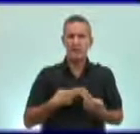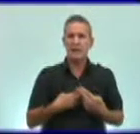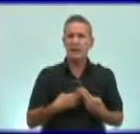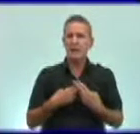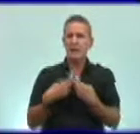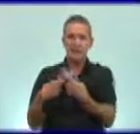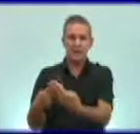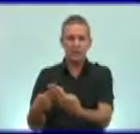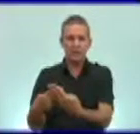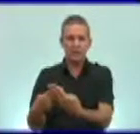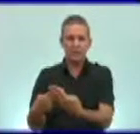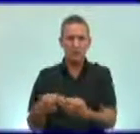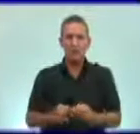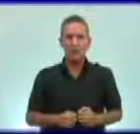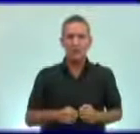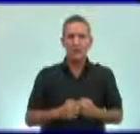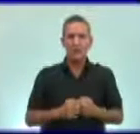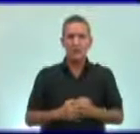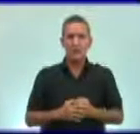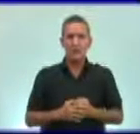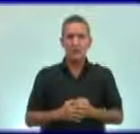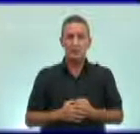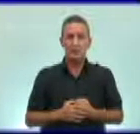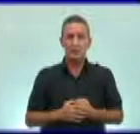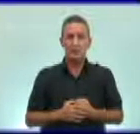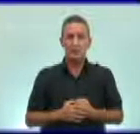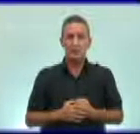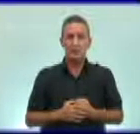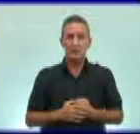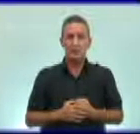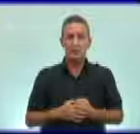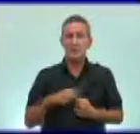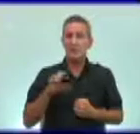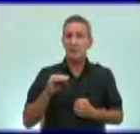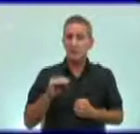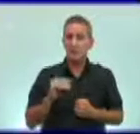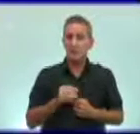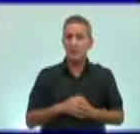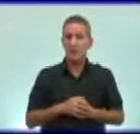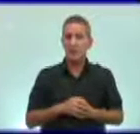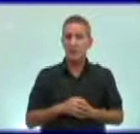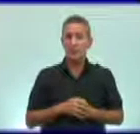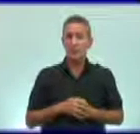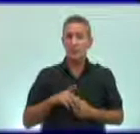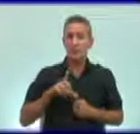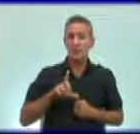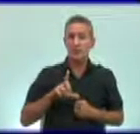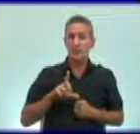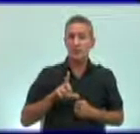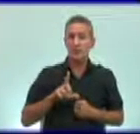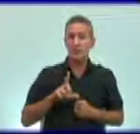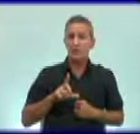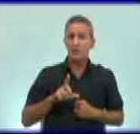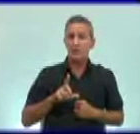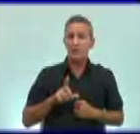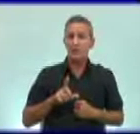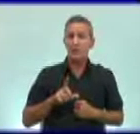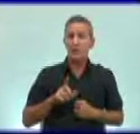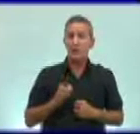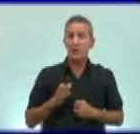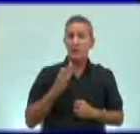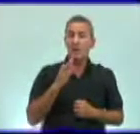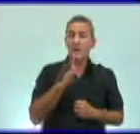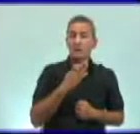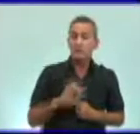desánimo, el heroísmo. Legislar, dice en otro momento, es un acto muy serio, determinante en el destino de todos los